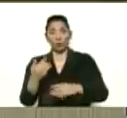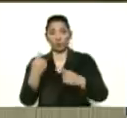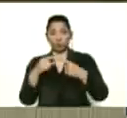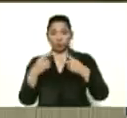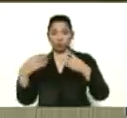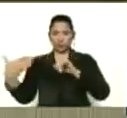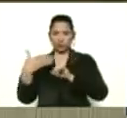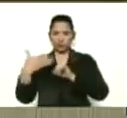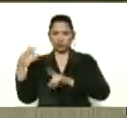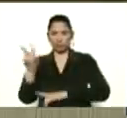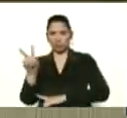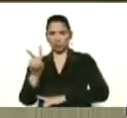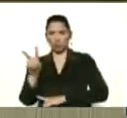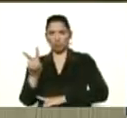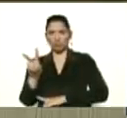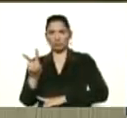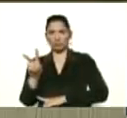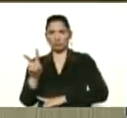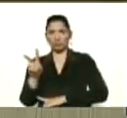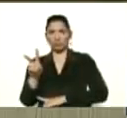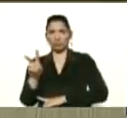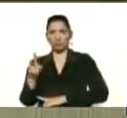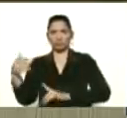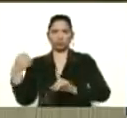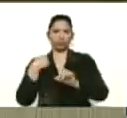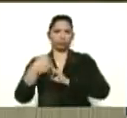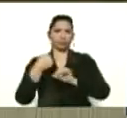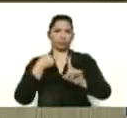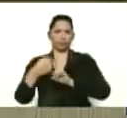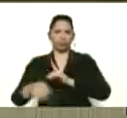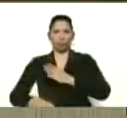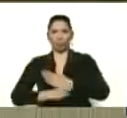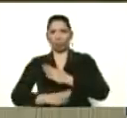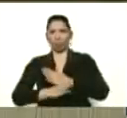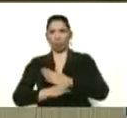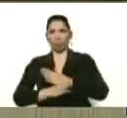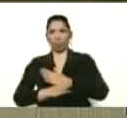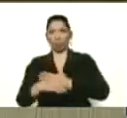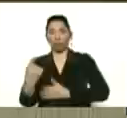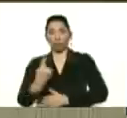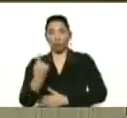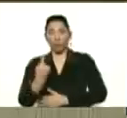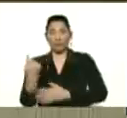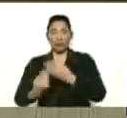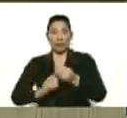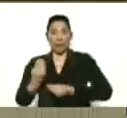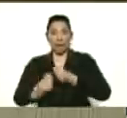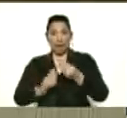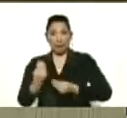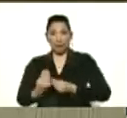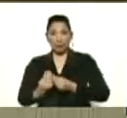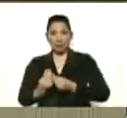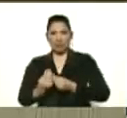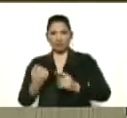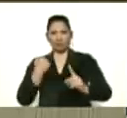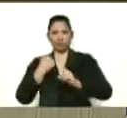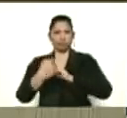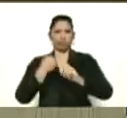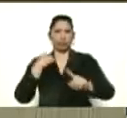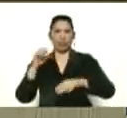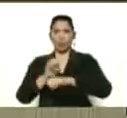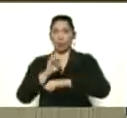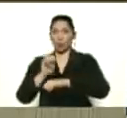atacan a Venezuela, que la agreden de manera permanente, no solamente lo hacen a través de la agresión